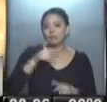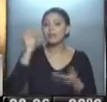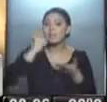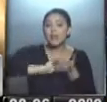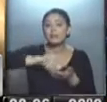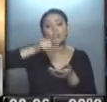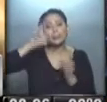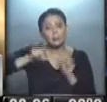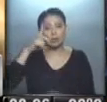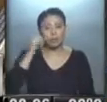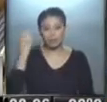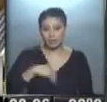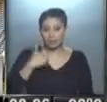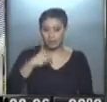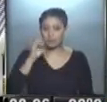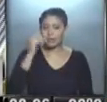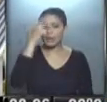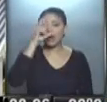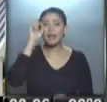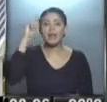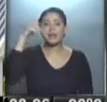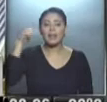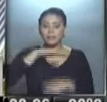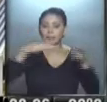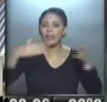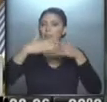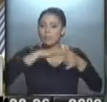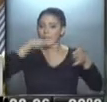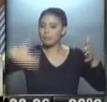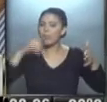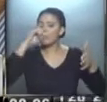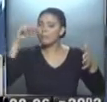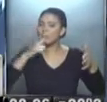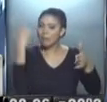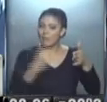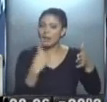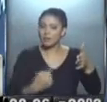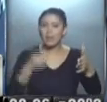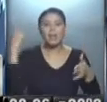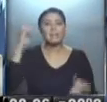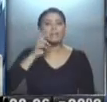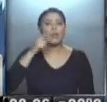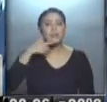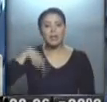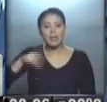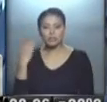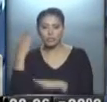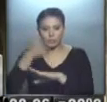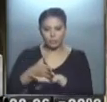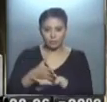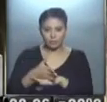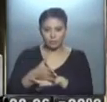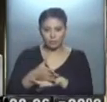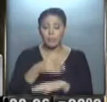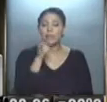otro argentino, Hernán Pérez Orsi, por escalar una plataforma petrolera de la empresa Gazprom el 19 de septiembre. Con la